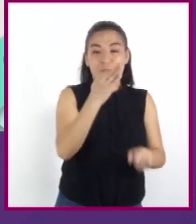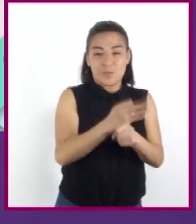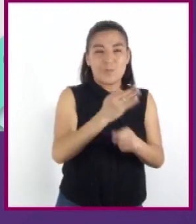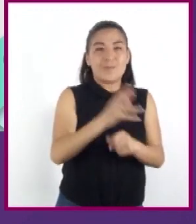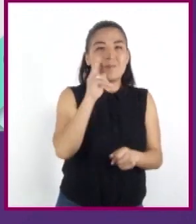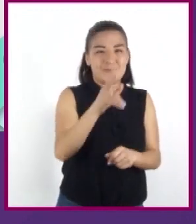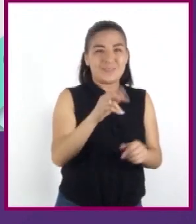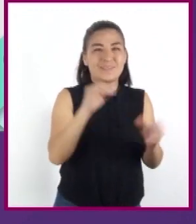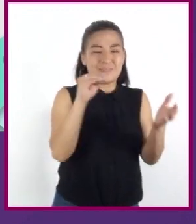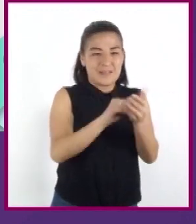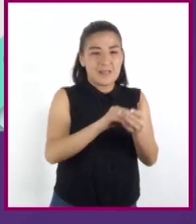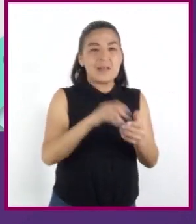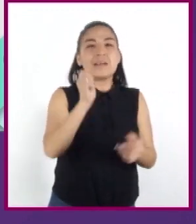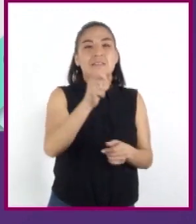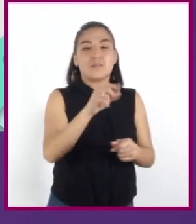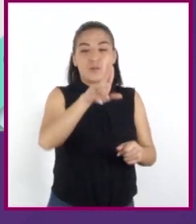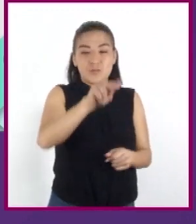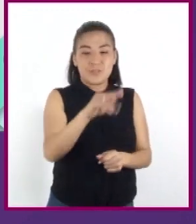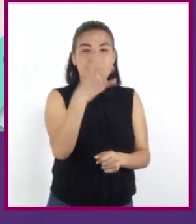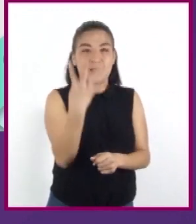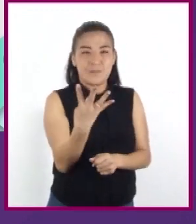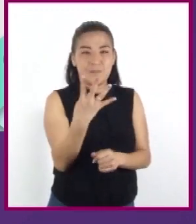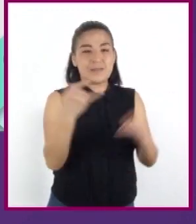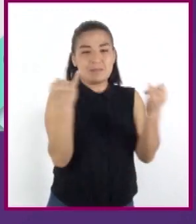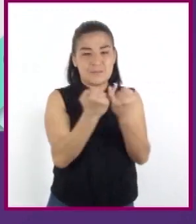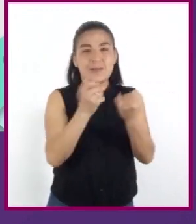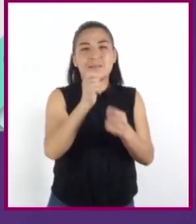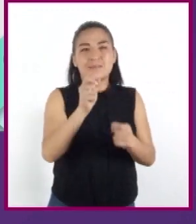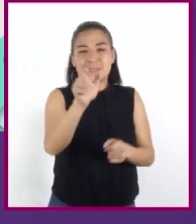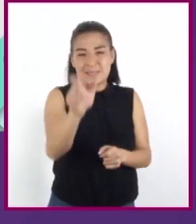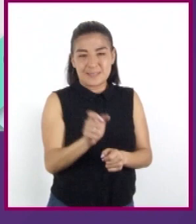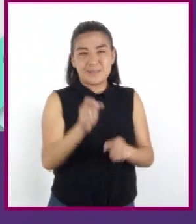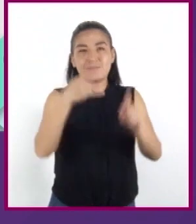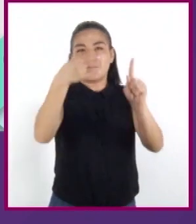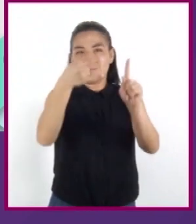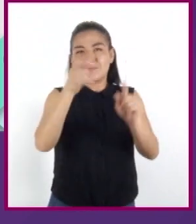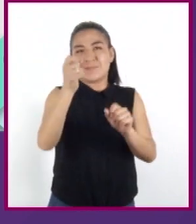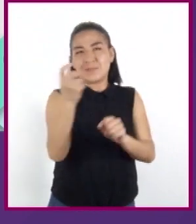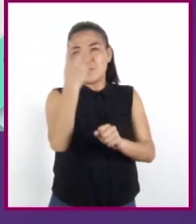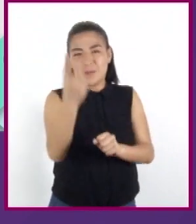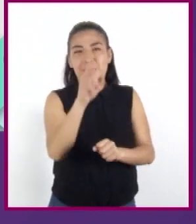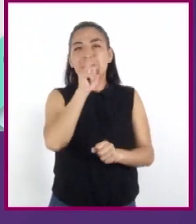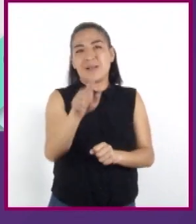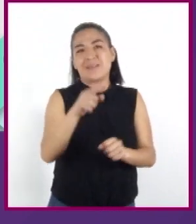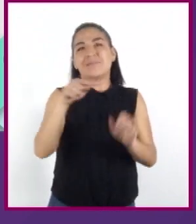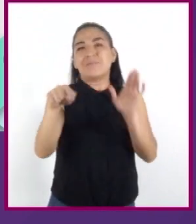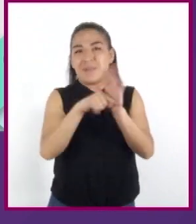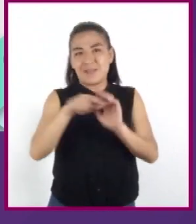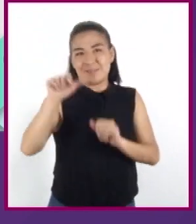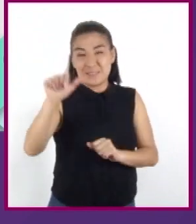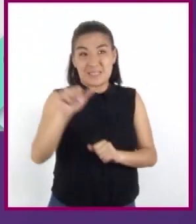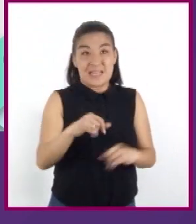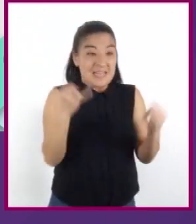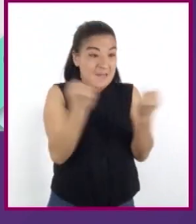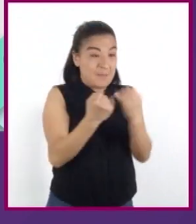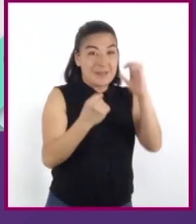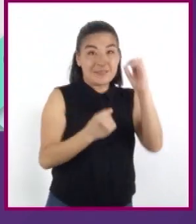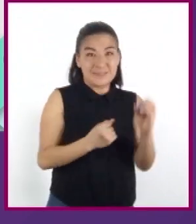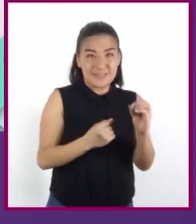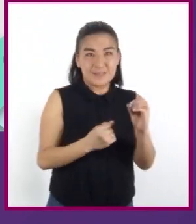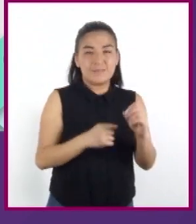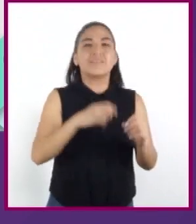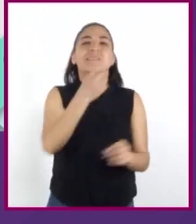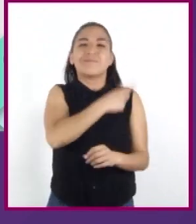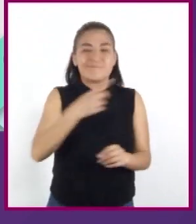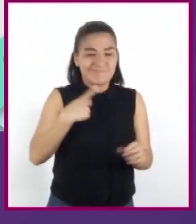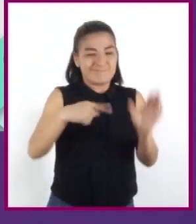dato, obtenemos que 84 es igual a x cuadrada menos 16. Para igualar a 0, tenemos que